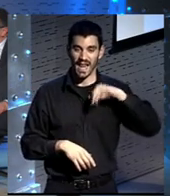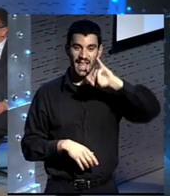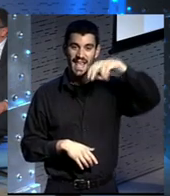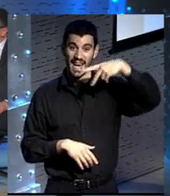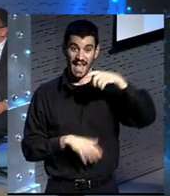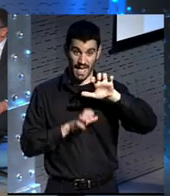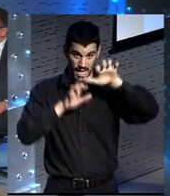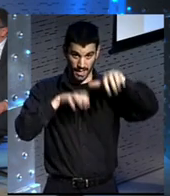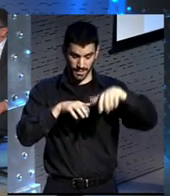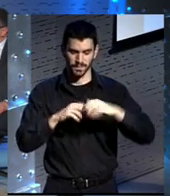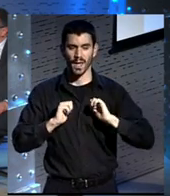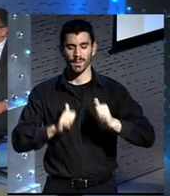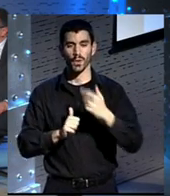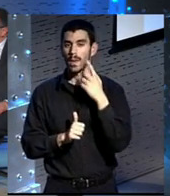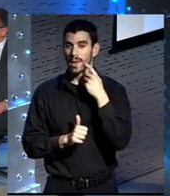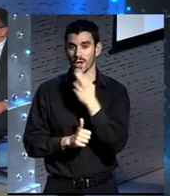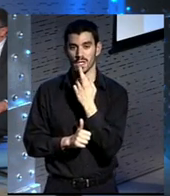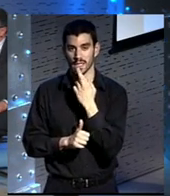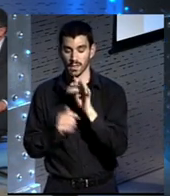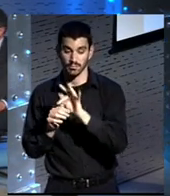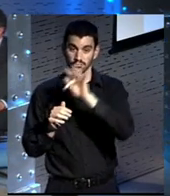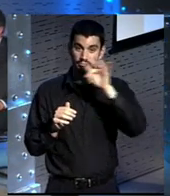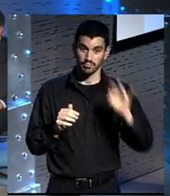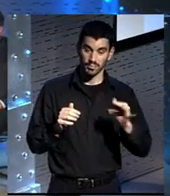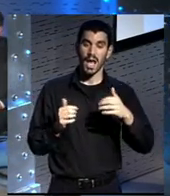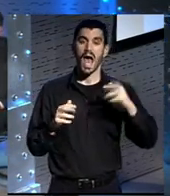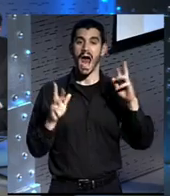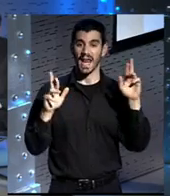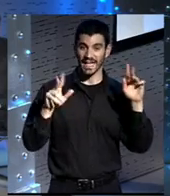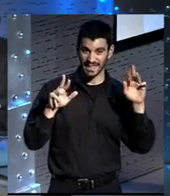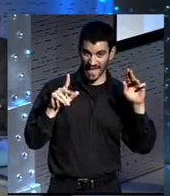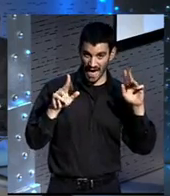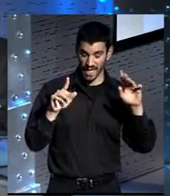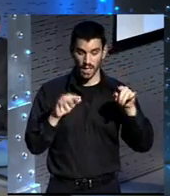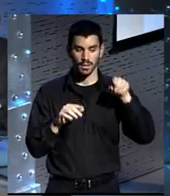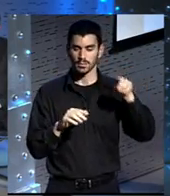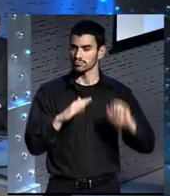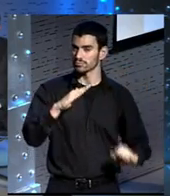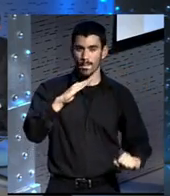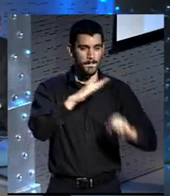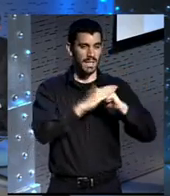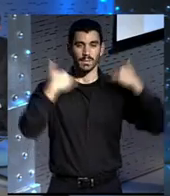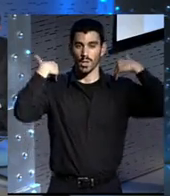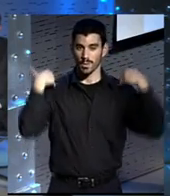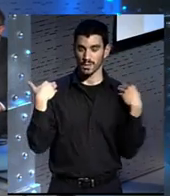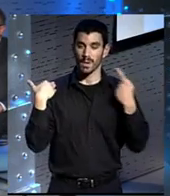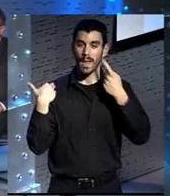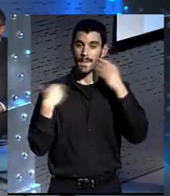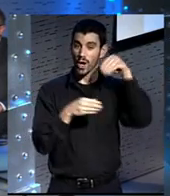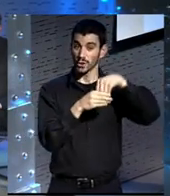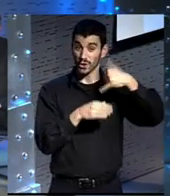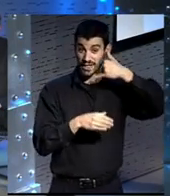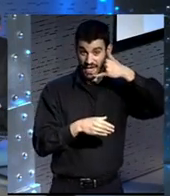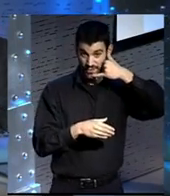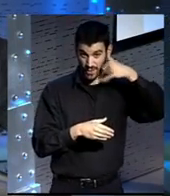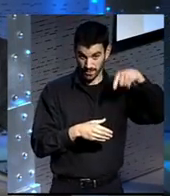Banco Santander, después se incorporó a Argentaria, llegó a ser la máxima responsable de la estrategia de banca telefónica. Ha estado